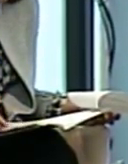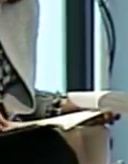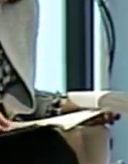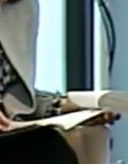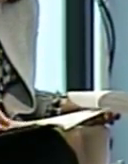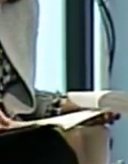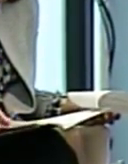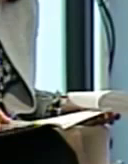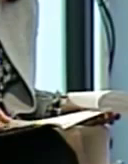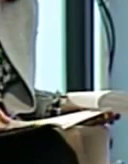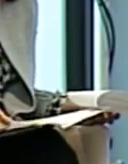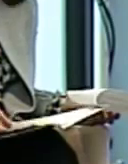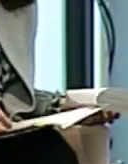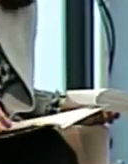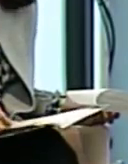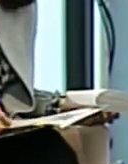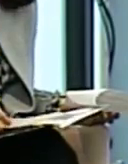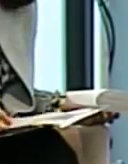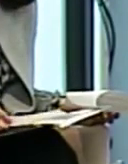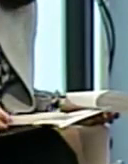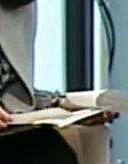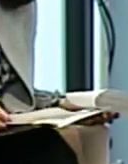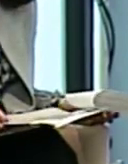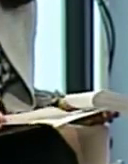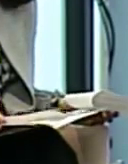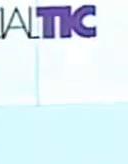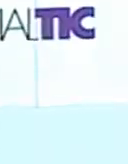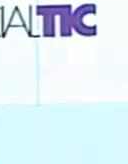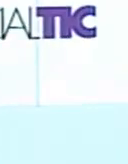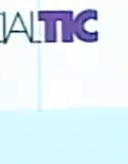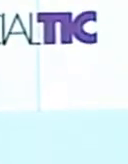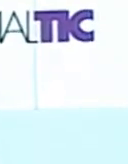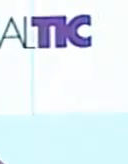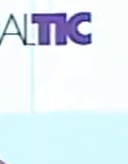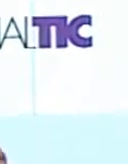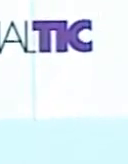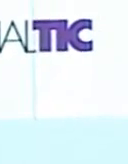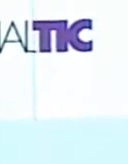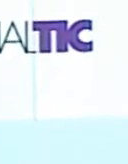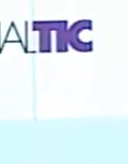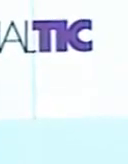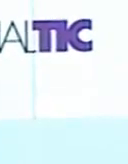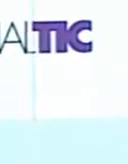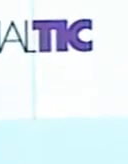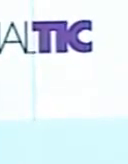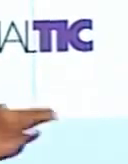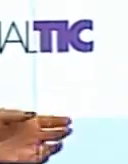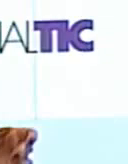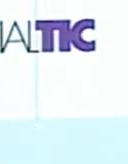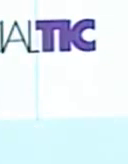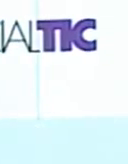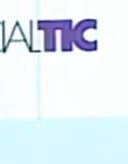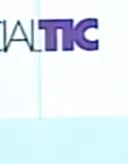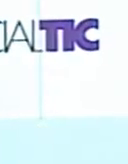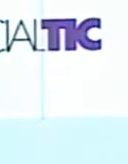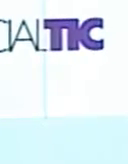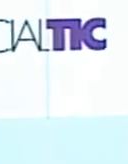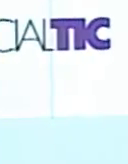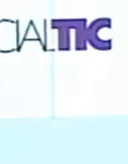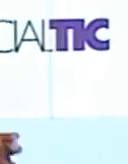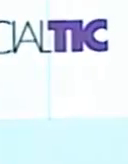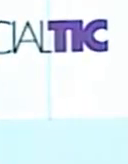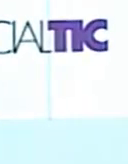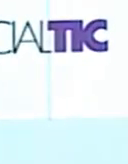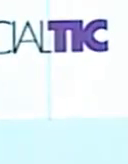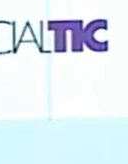tendrán 2 minutos de cierre. Daremos el uso de la palabra en el orden en que así lo